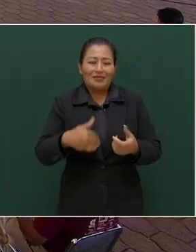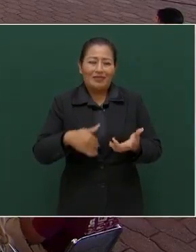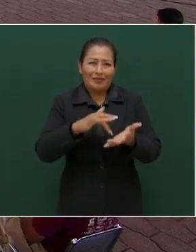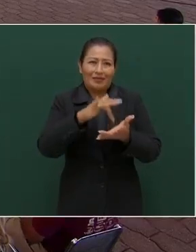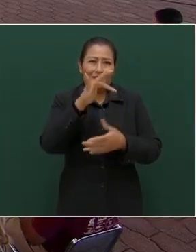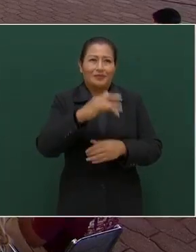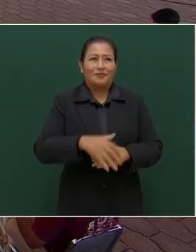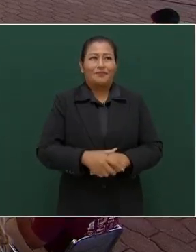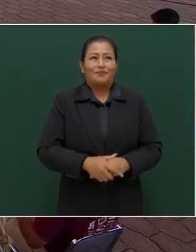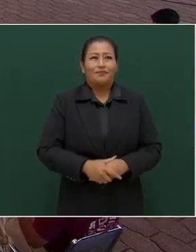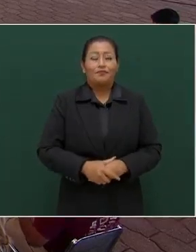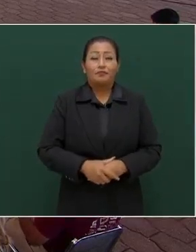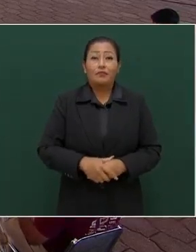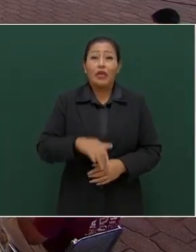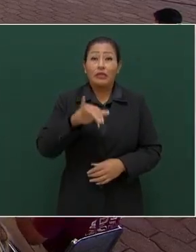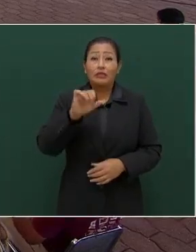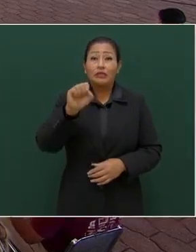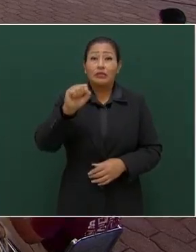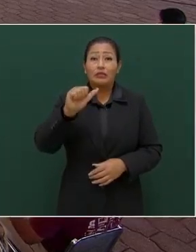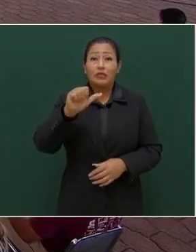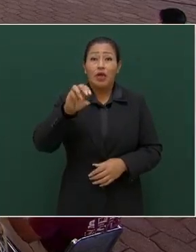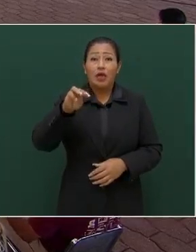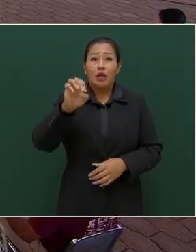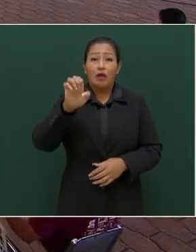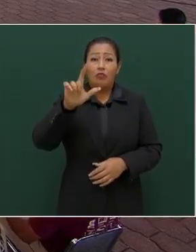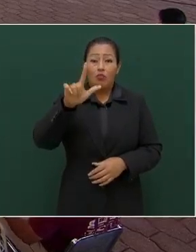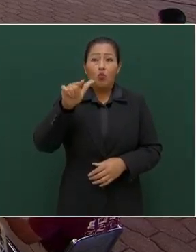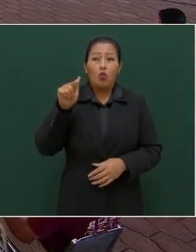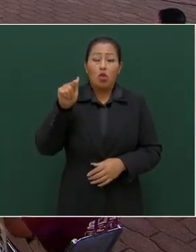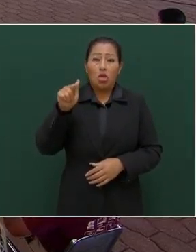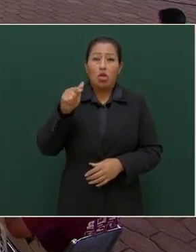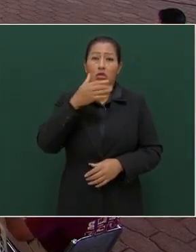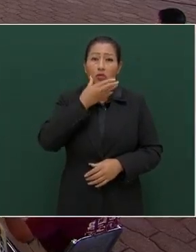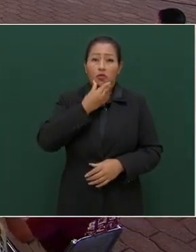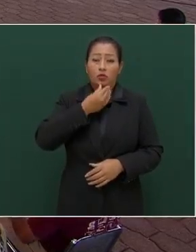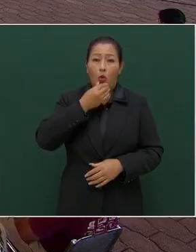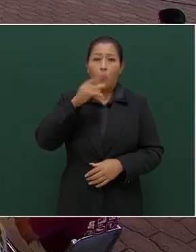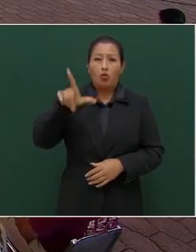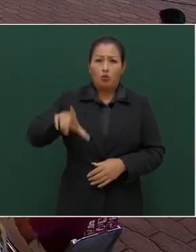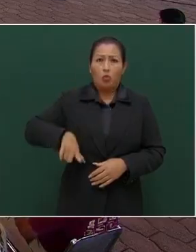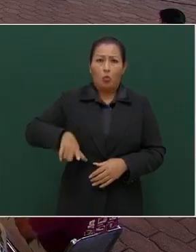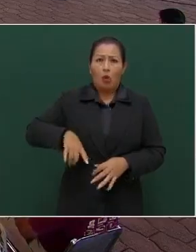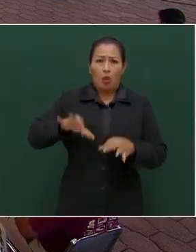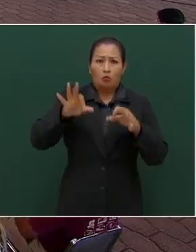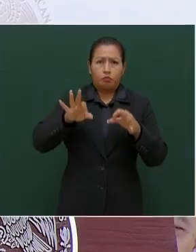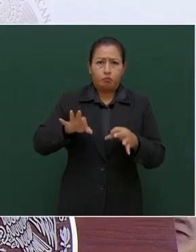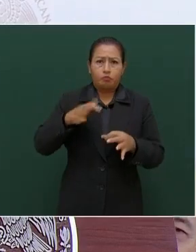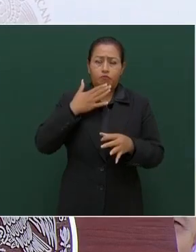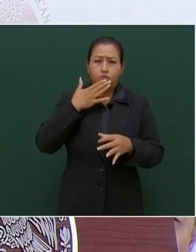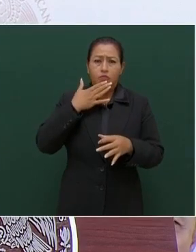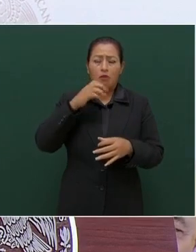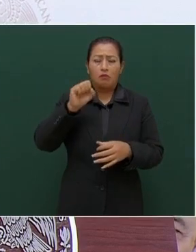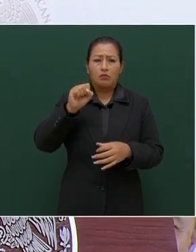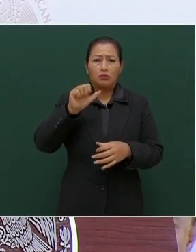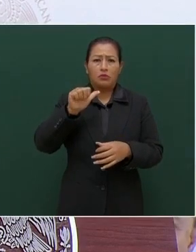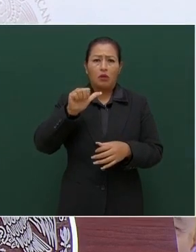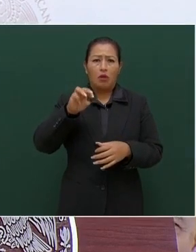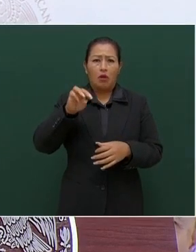Sí. Bueno, don Samuel, un buen gobernador, Samuel Ocaña,